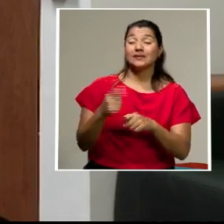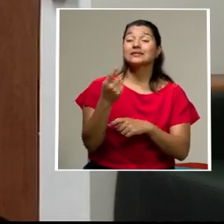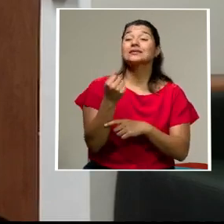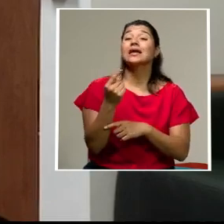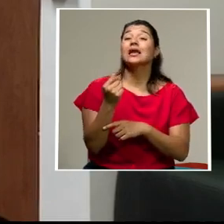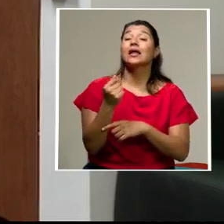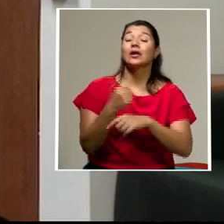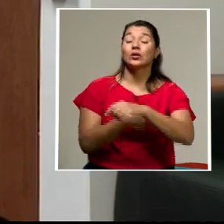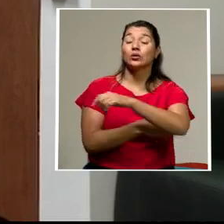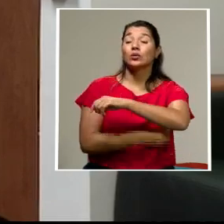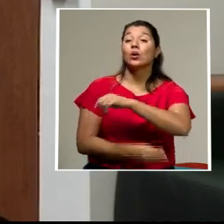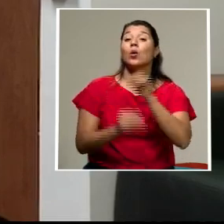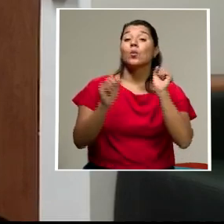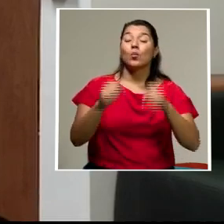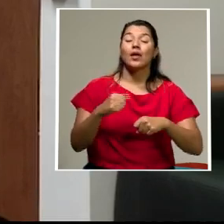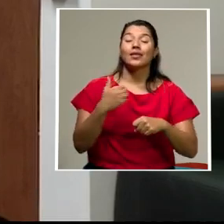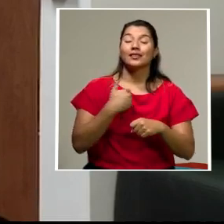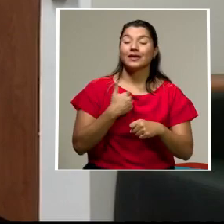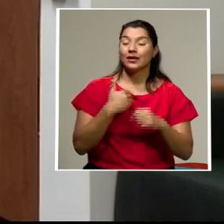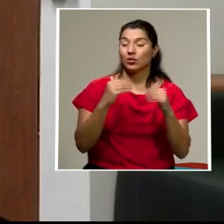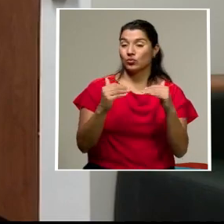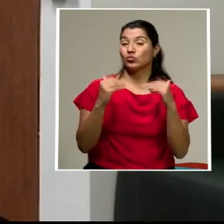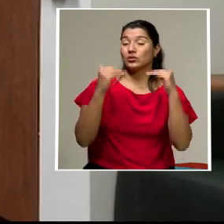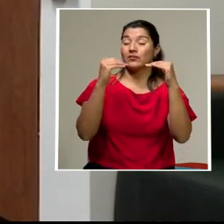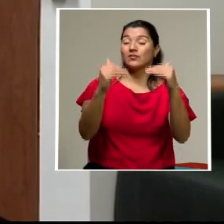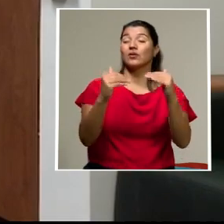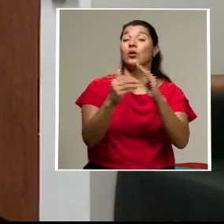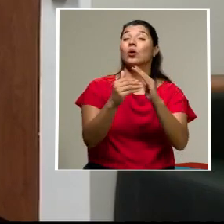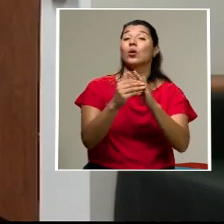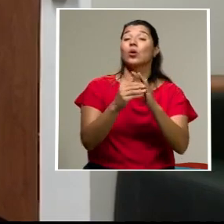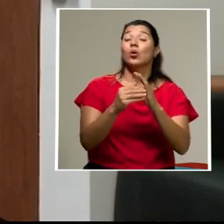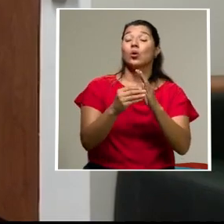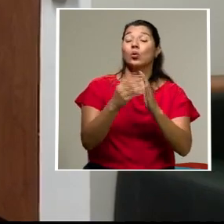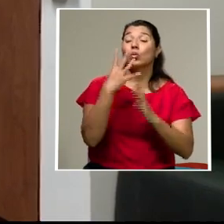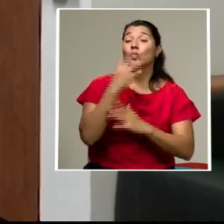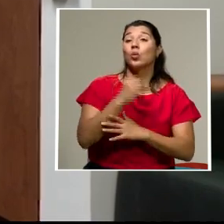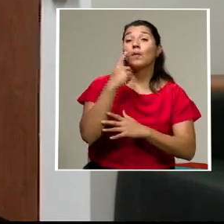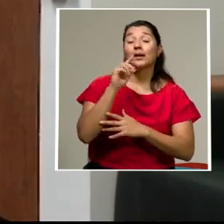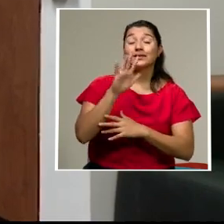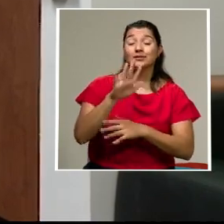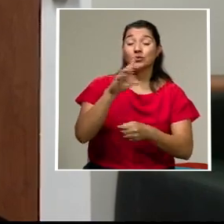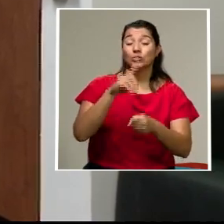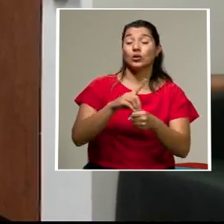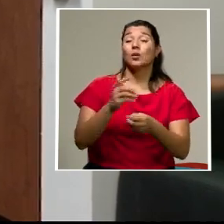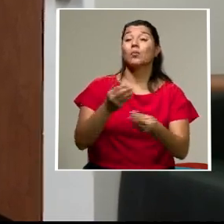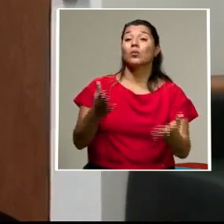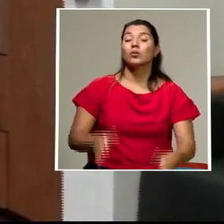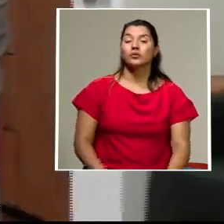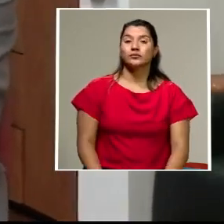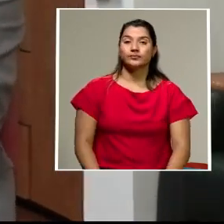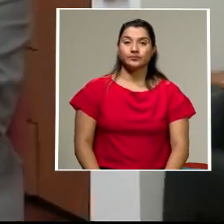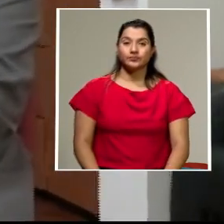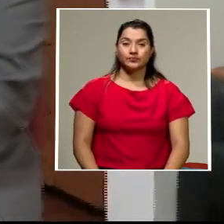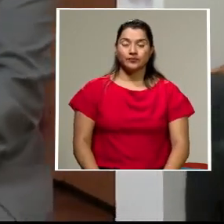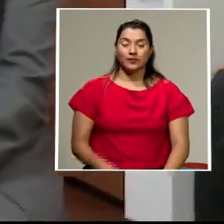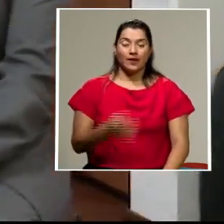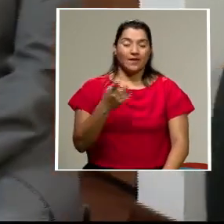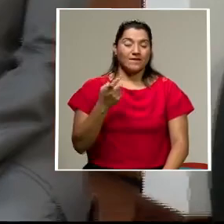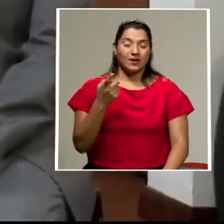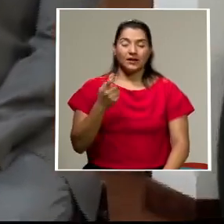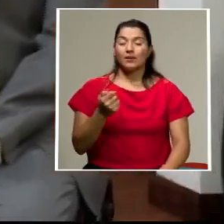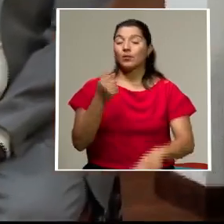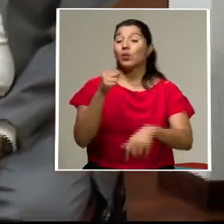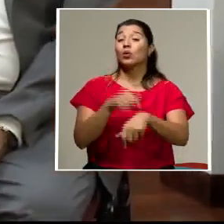que tenga un nivel de estandarización para las 5 universidades públicas. Don Francisco, quedan pocas mociones a